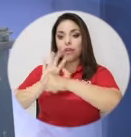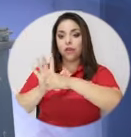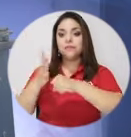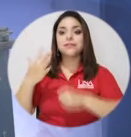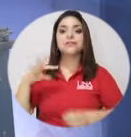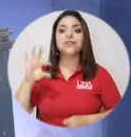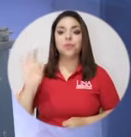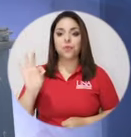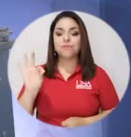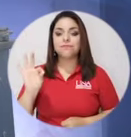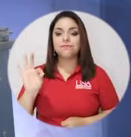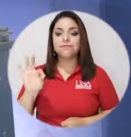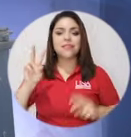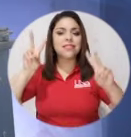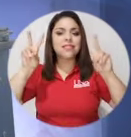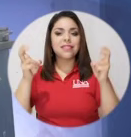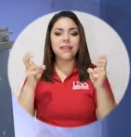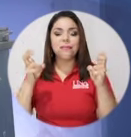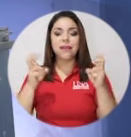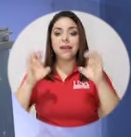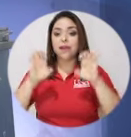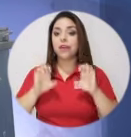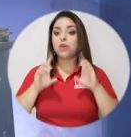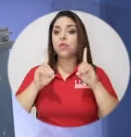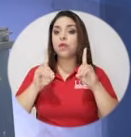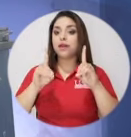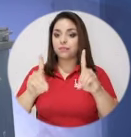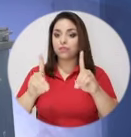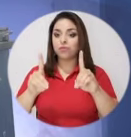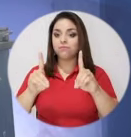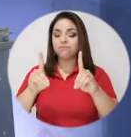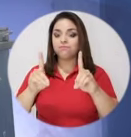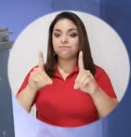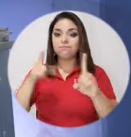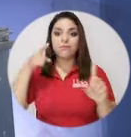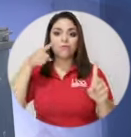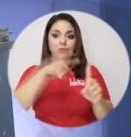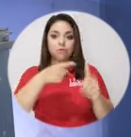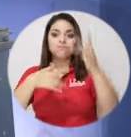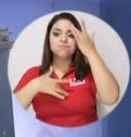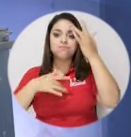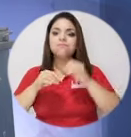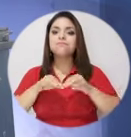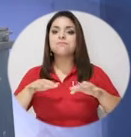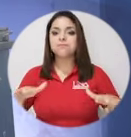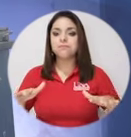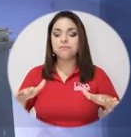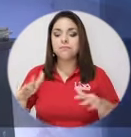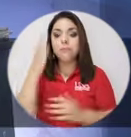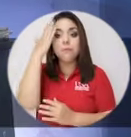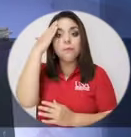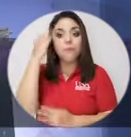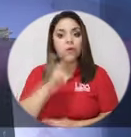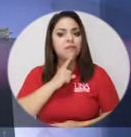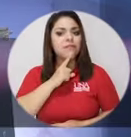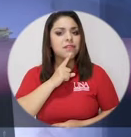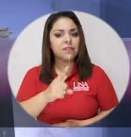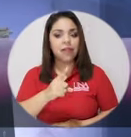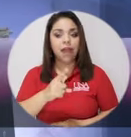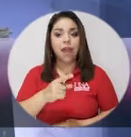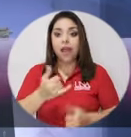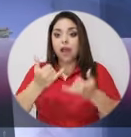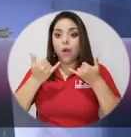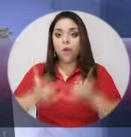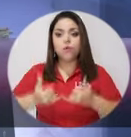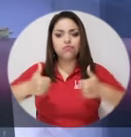COVID-19, el tema de la educación en el marco de la pandemia, porque en definitiva ha significado un